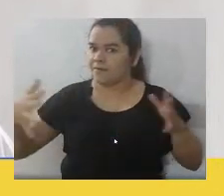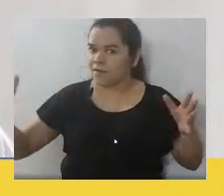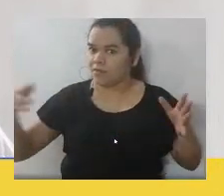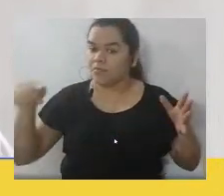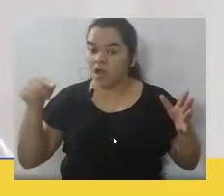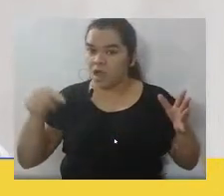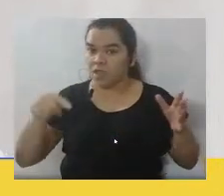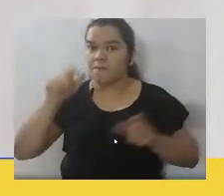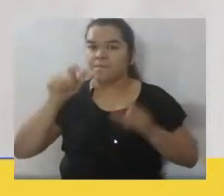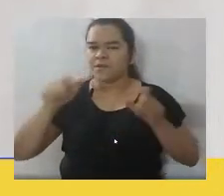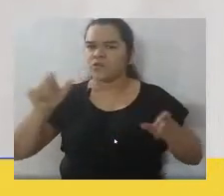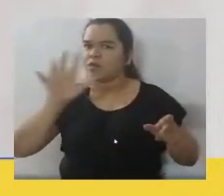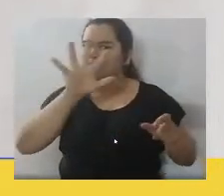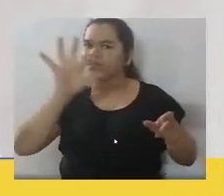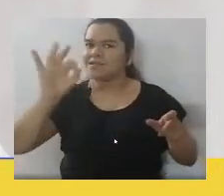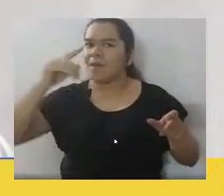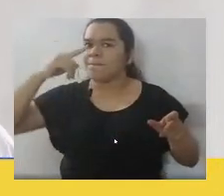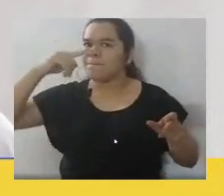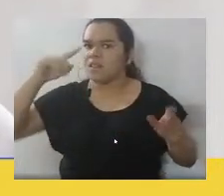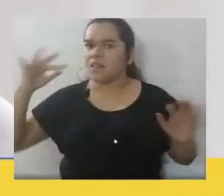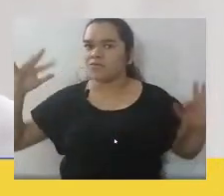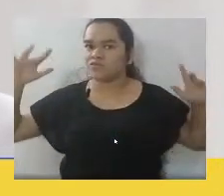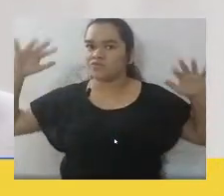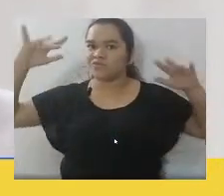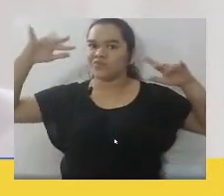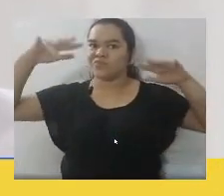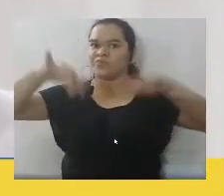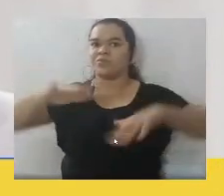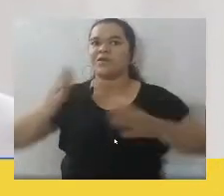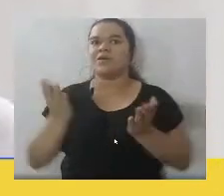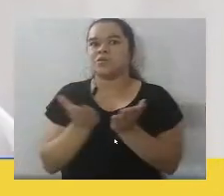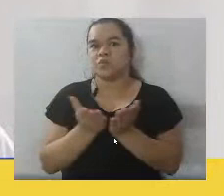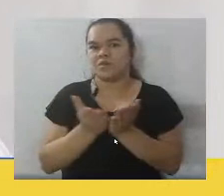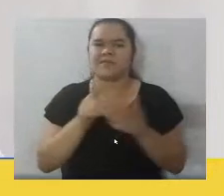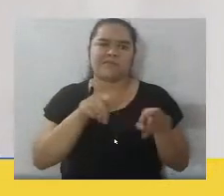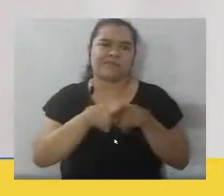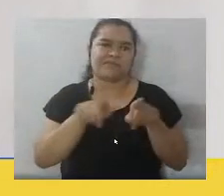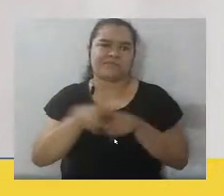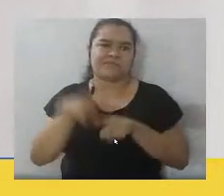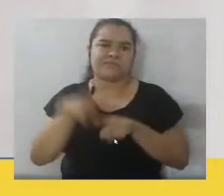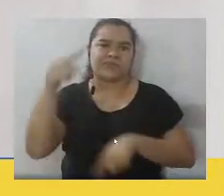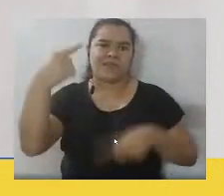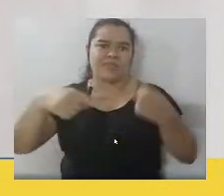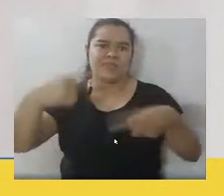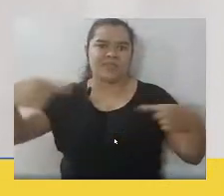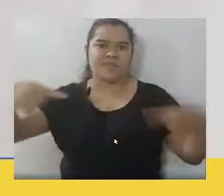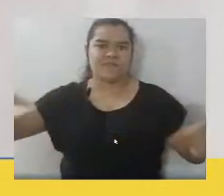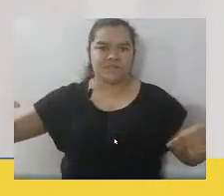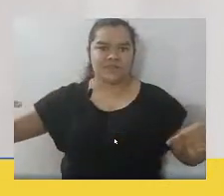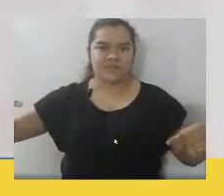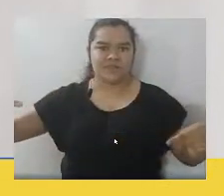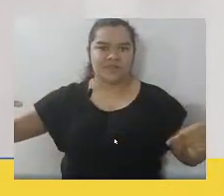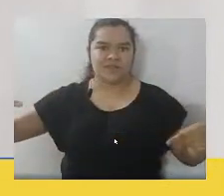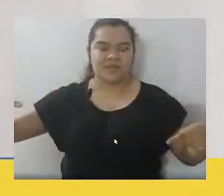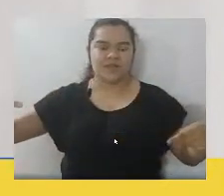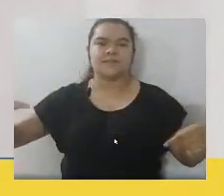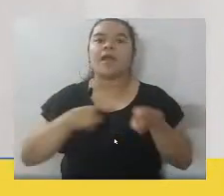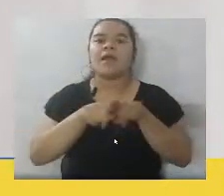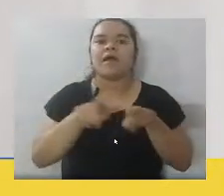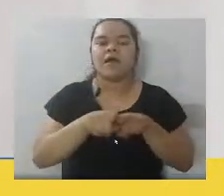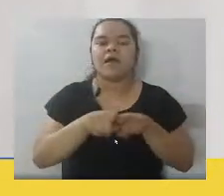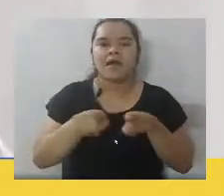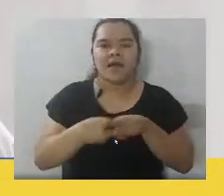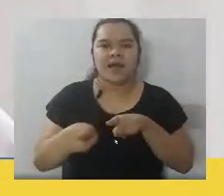estudiantes que transitan las distintas carreras, una oferta académica de carreras de grado,